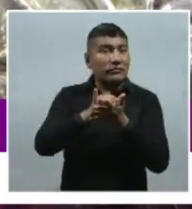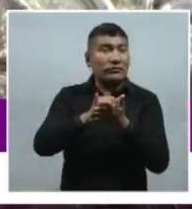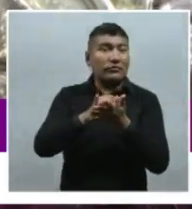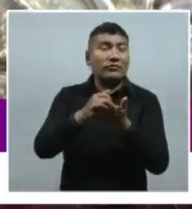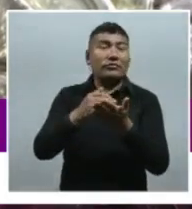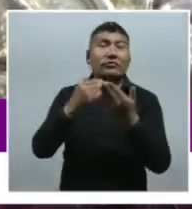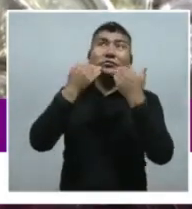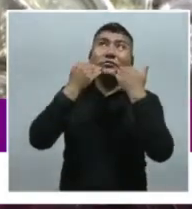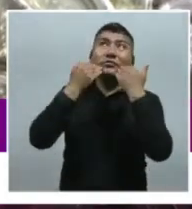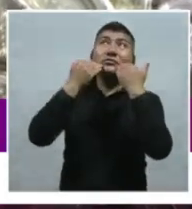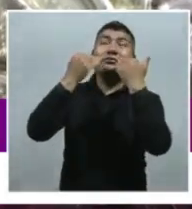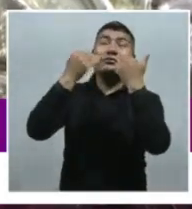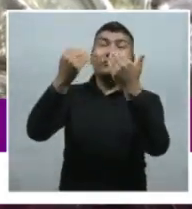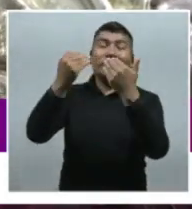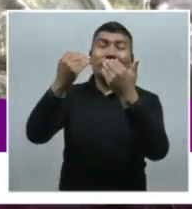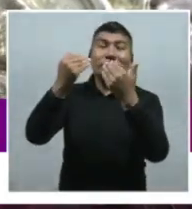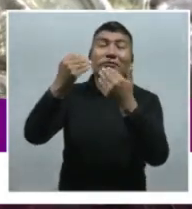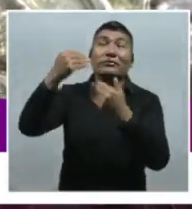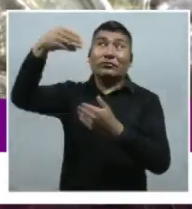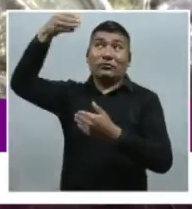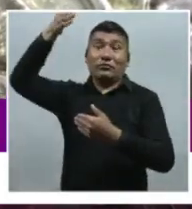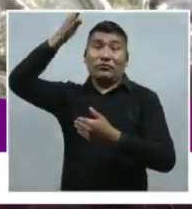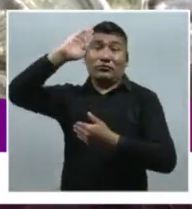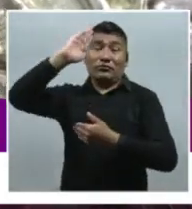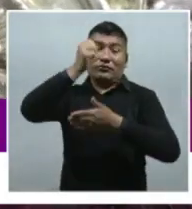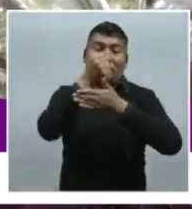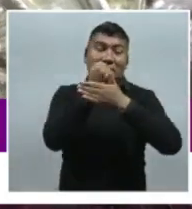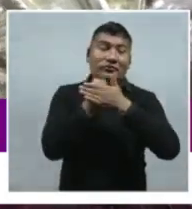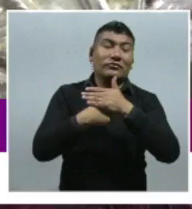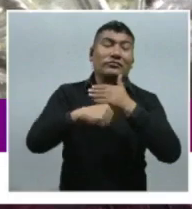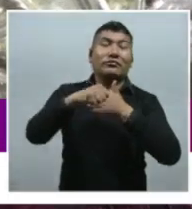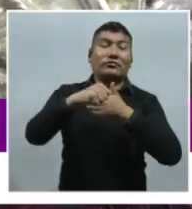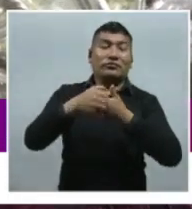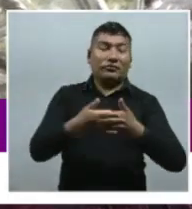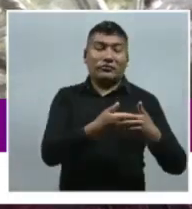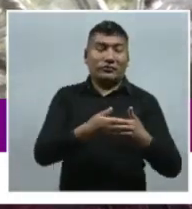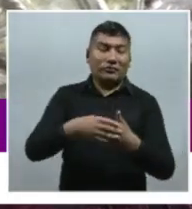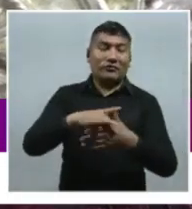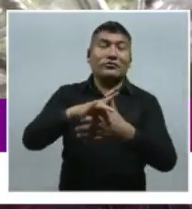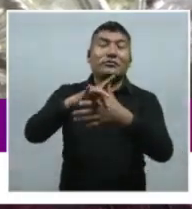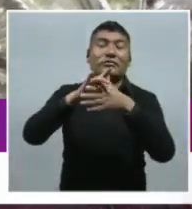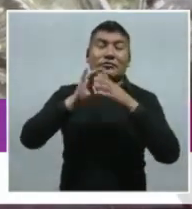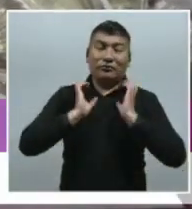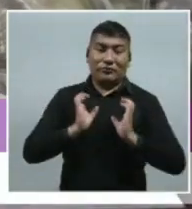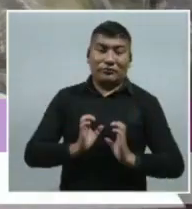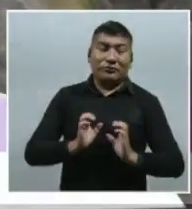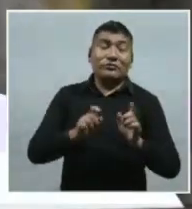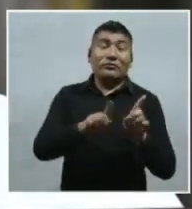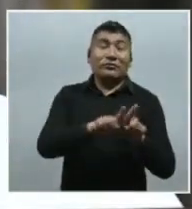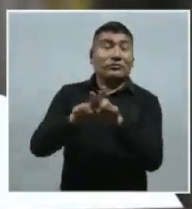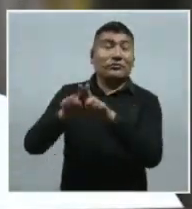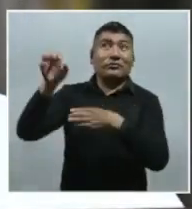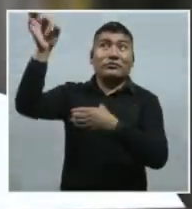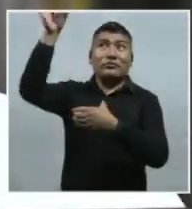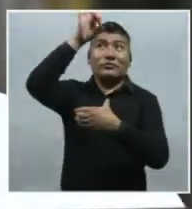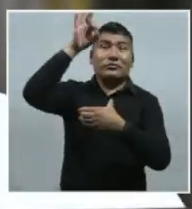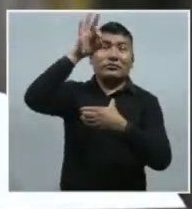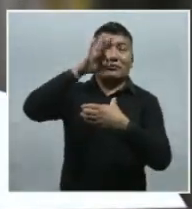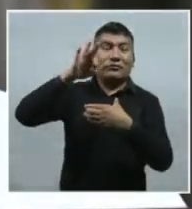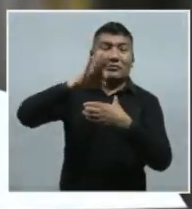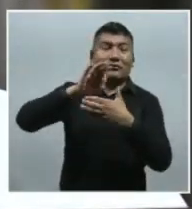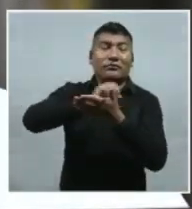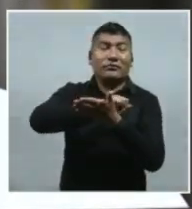la Encarnación Y gracias al Don del espíritu santo que se nos